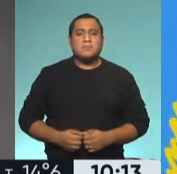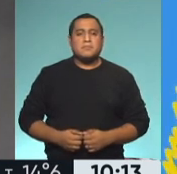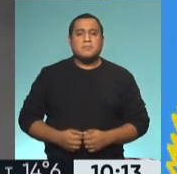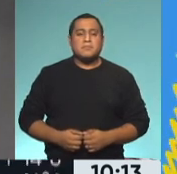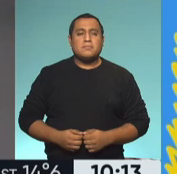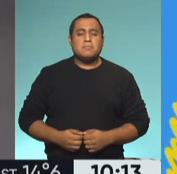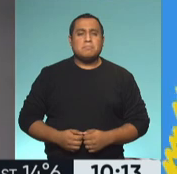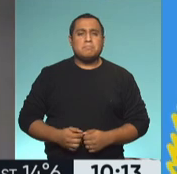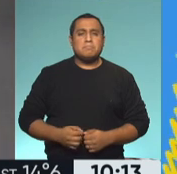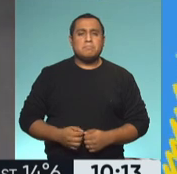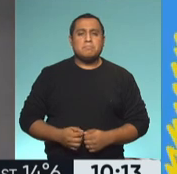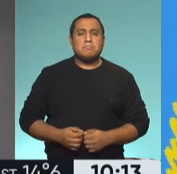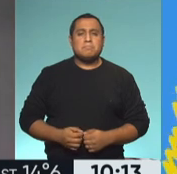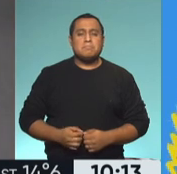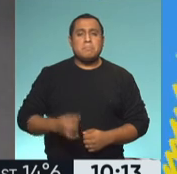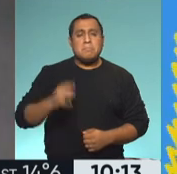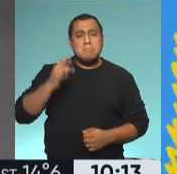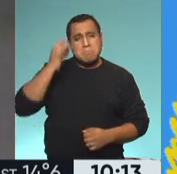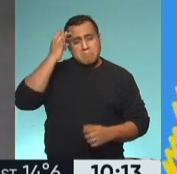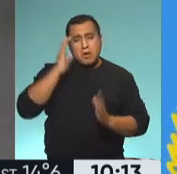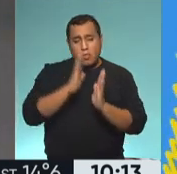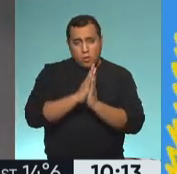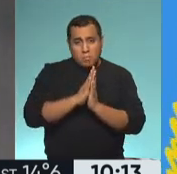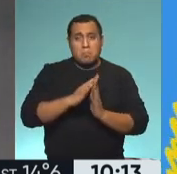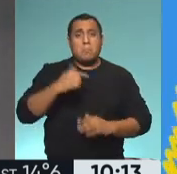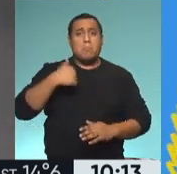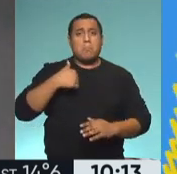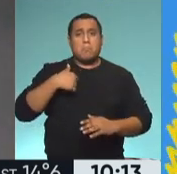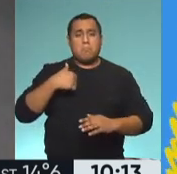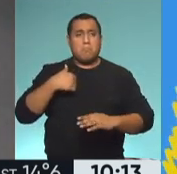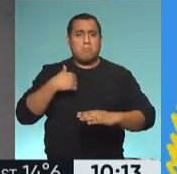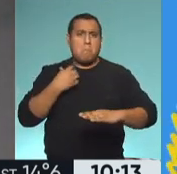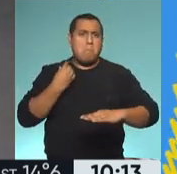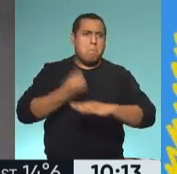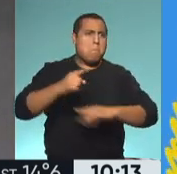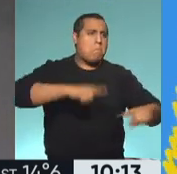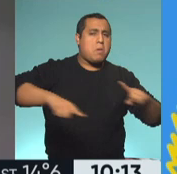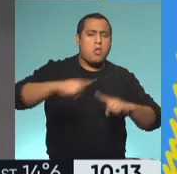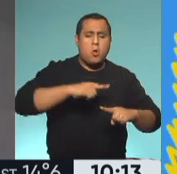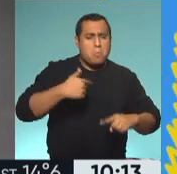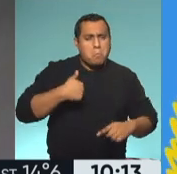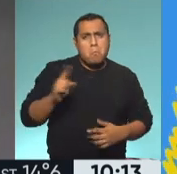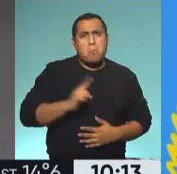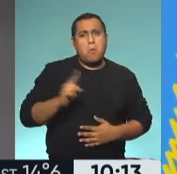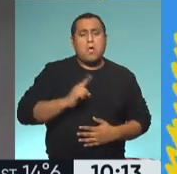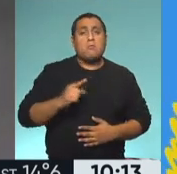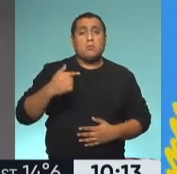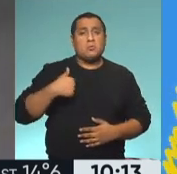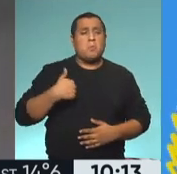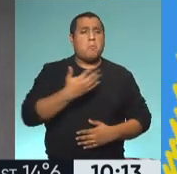Lo siento, pero yo no quiero ser emperador. Ese no es mi oficio. No quiero gobernar ni conquistar a